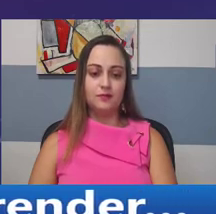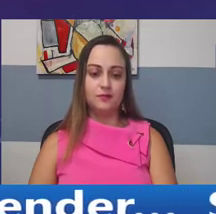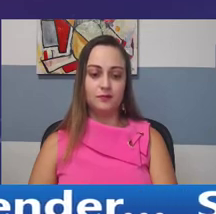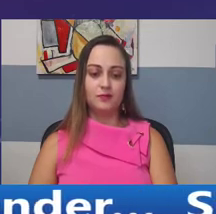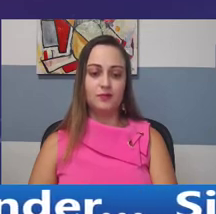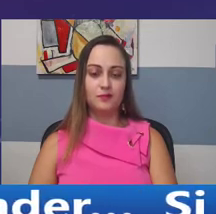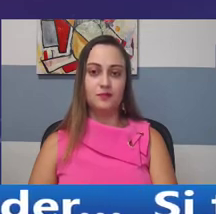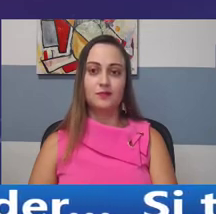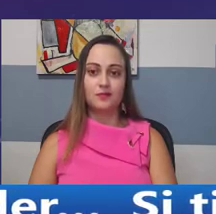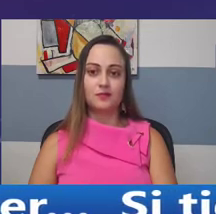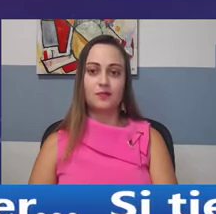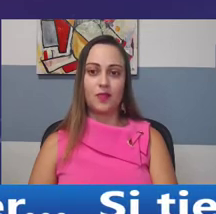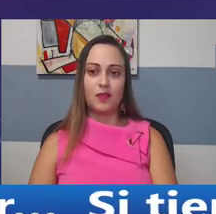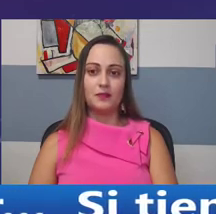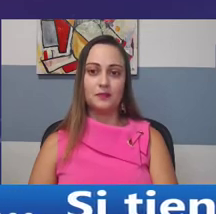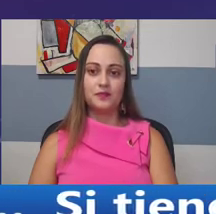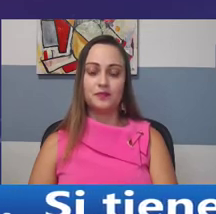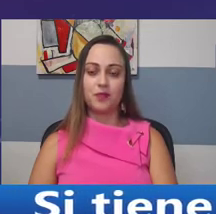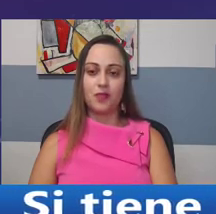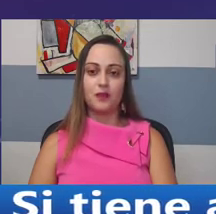exactamente. Tú decides cuánto ganar.